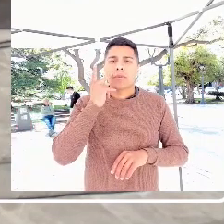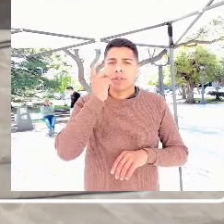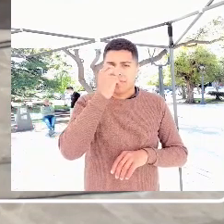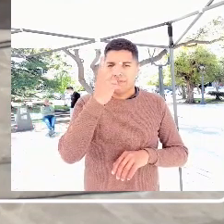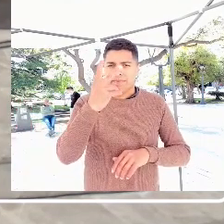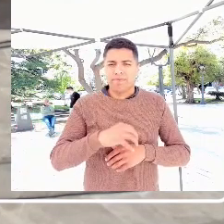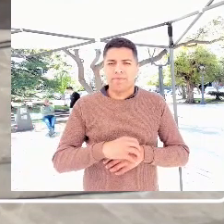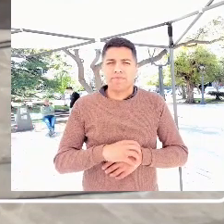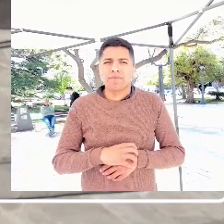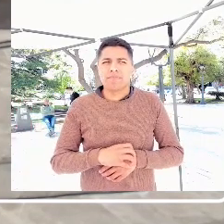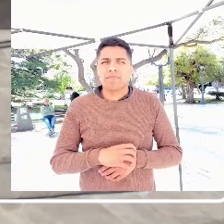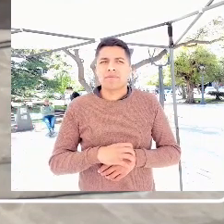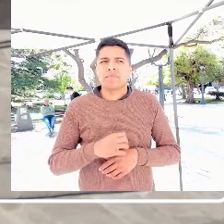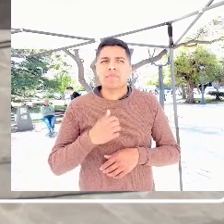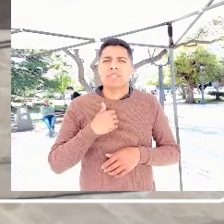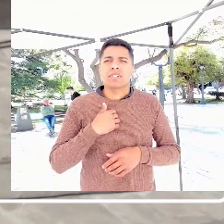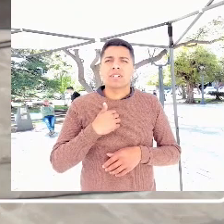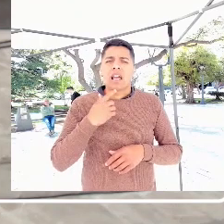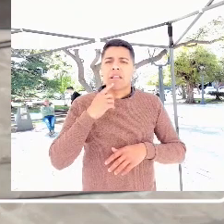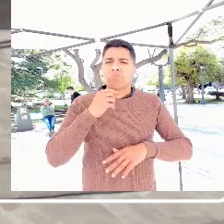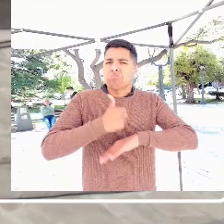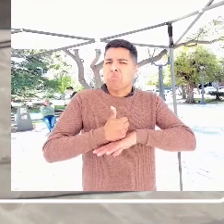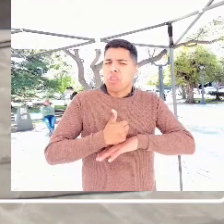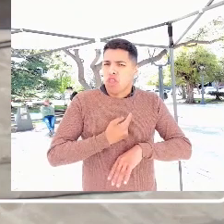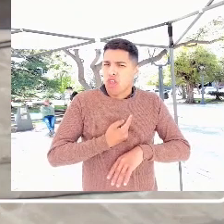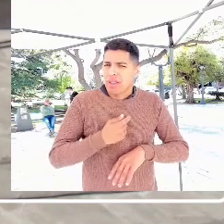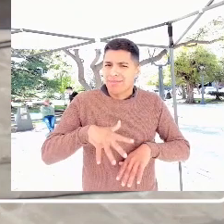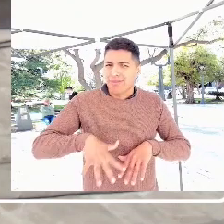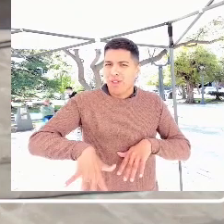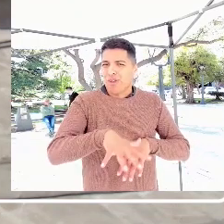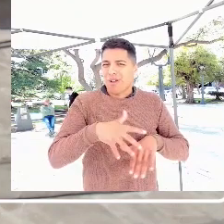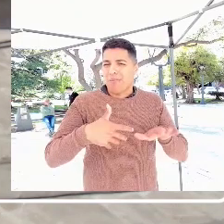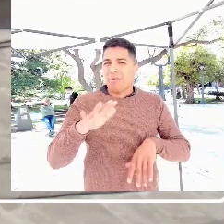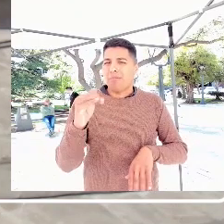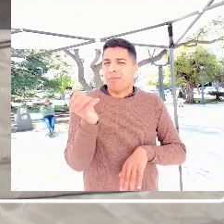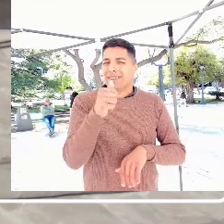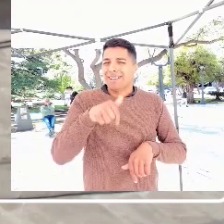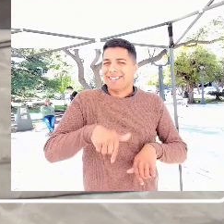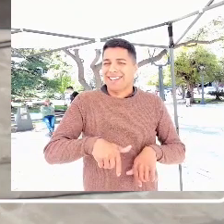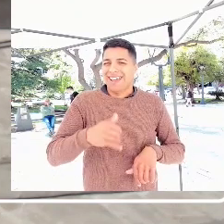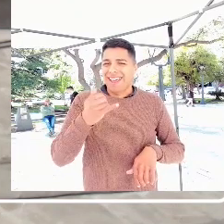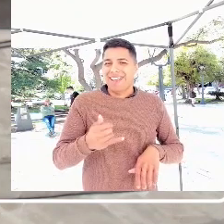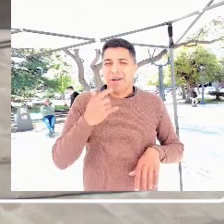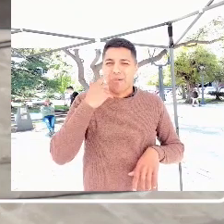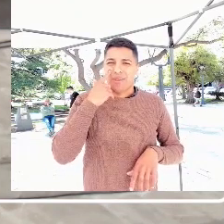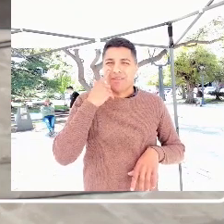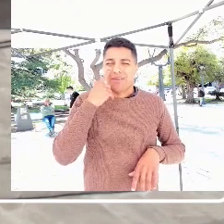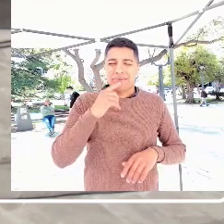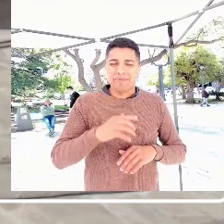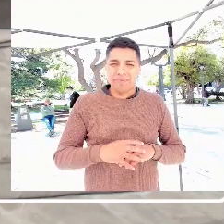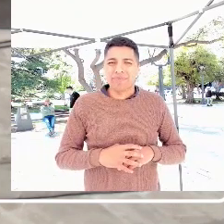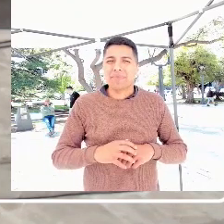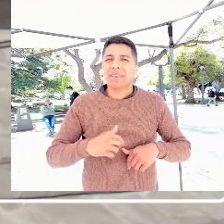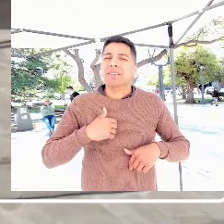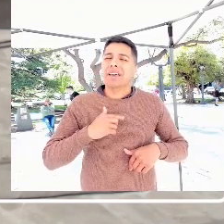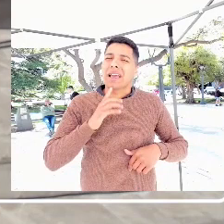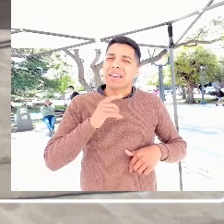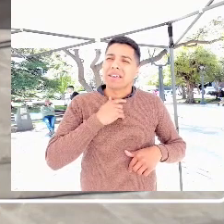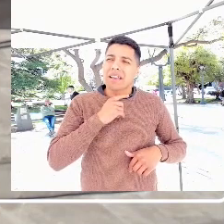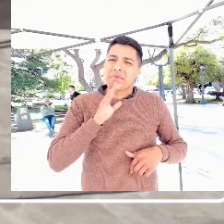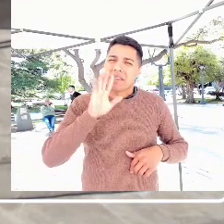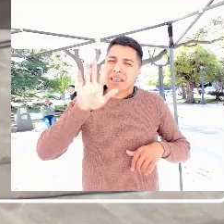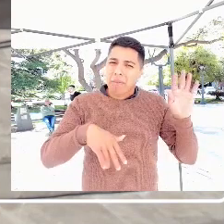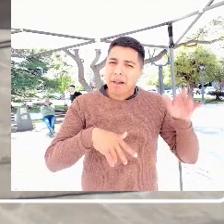2023, en el sitio, en la plaza más importante que tiene nuestro departamento. Invito a